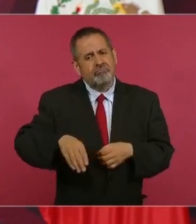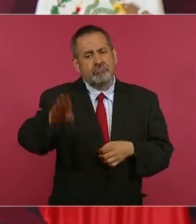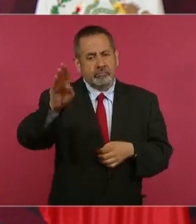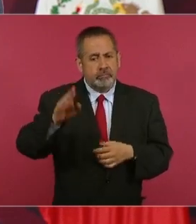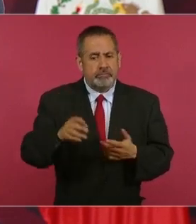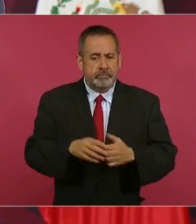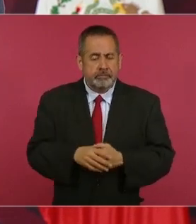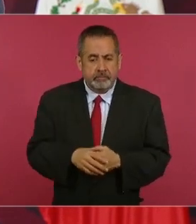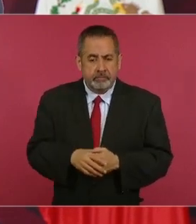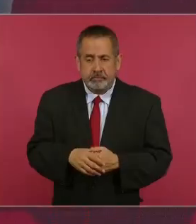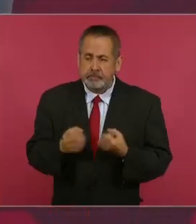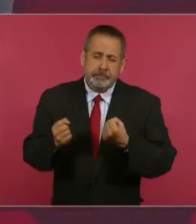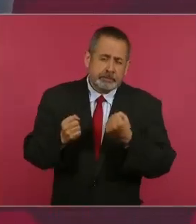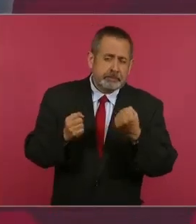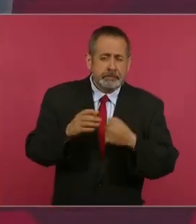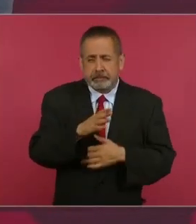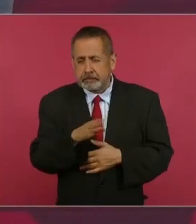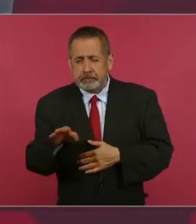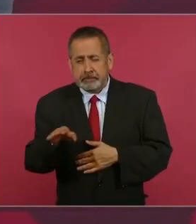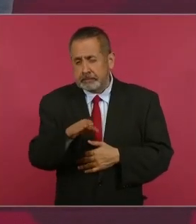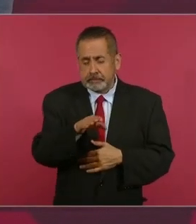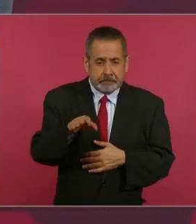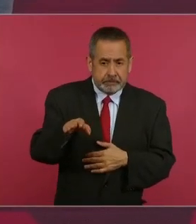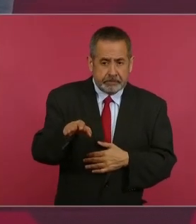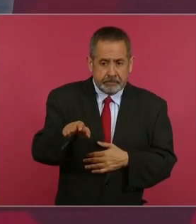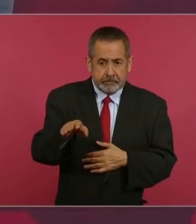Llegó el momento en que